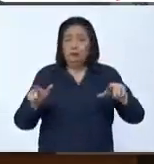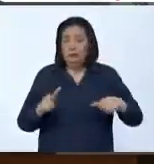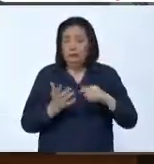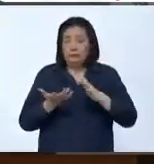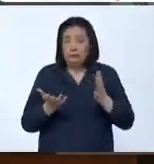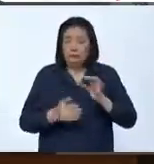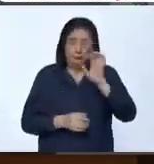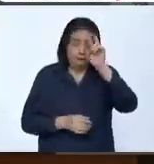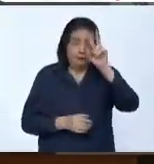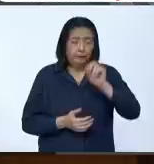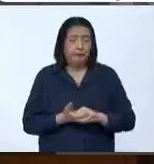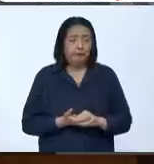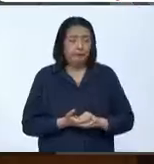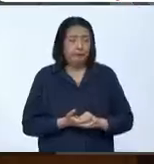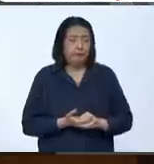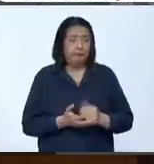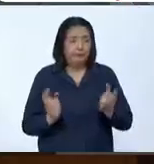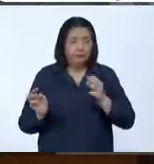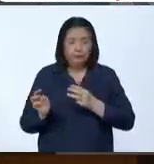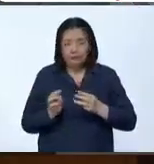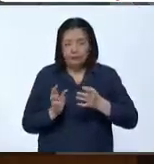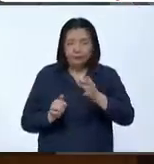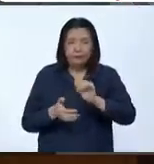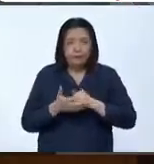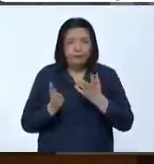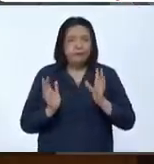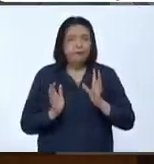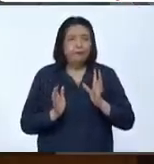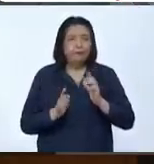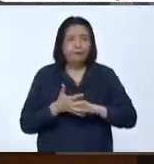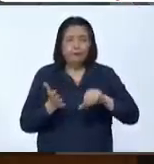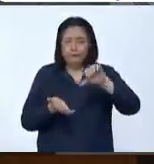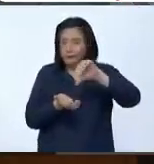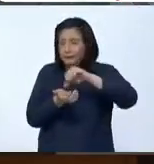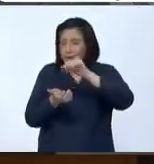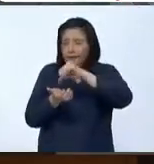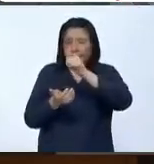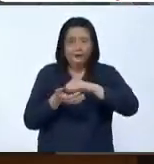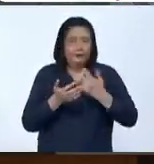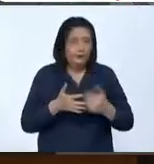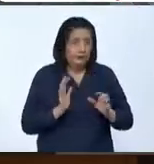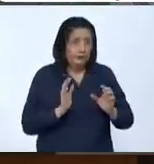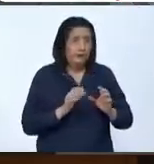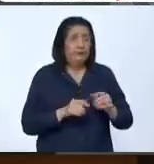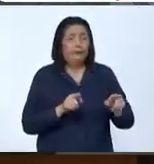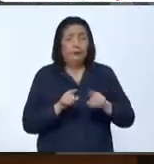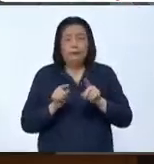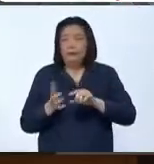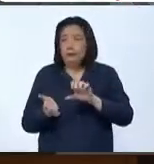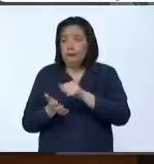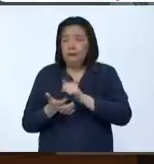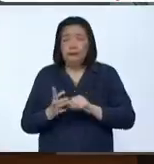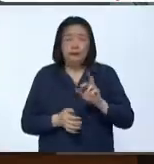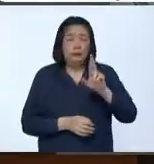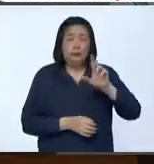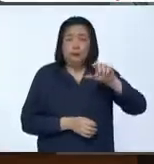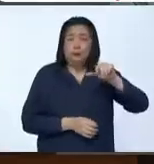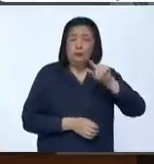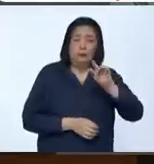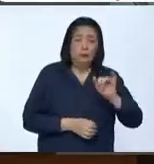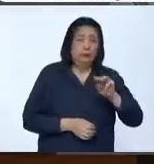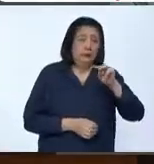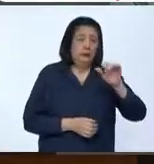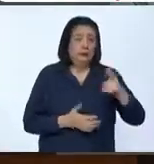cusco mediante la estrategia de salvaguardia de la artesanía y arte tradicional rurah Maki